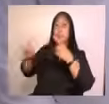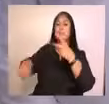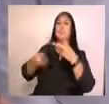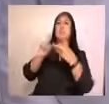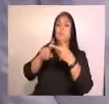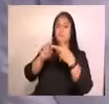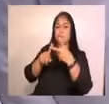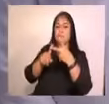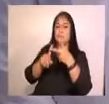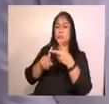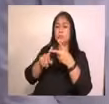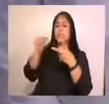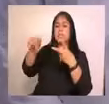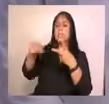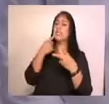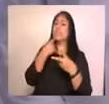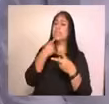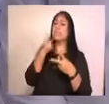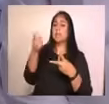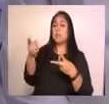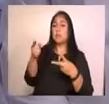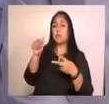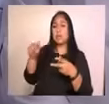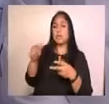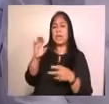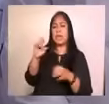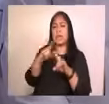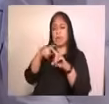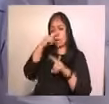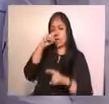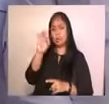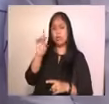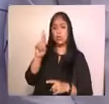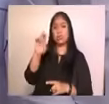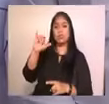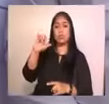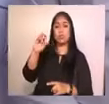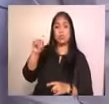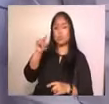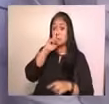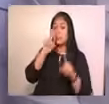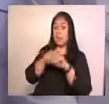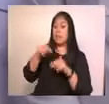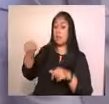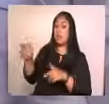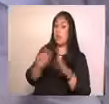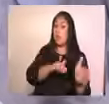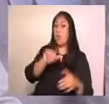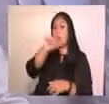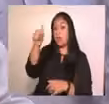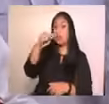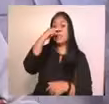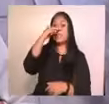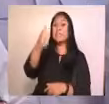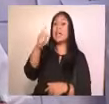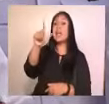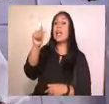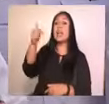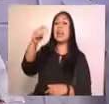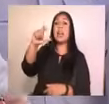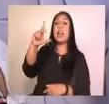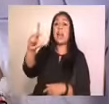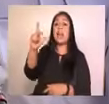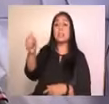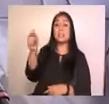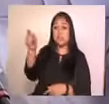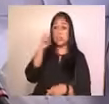es sobre, estaba hablando de extorsión, pero también hay un fenómeno, la talacha, que se está cobrando en algunos centros. ¿Qué se va a hacer en Cantel, donde